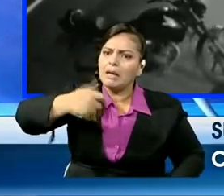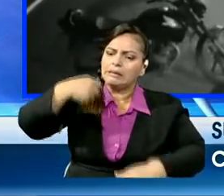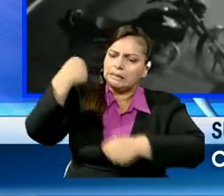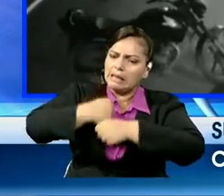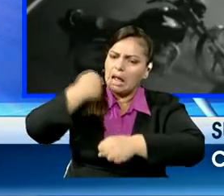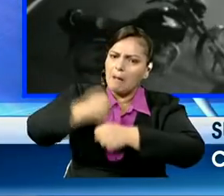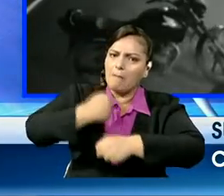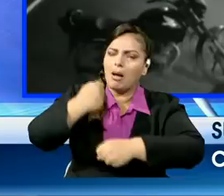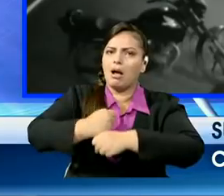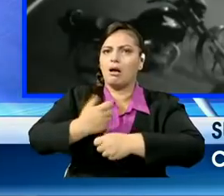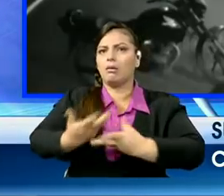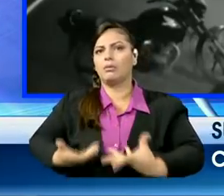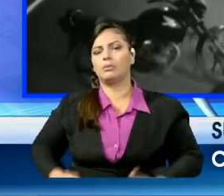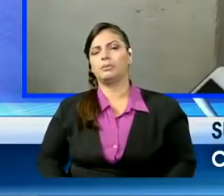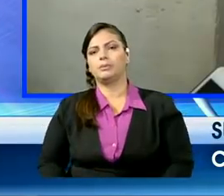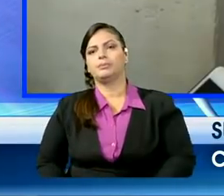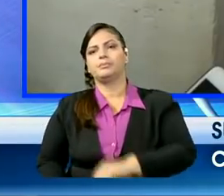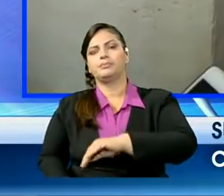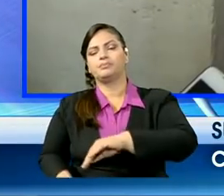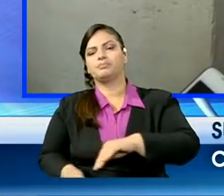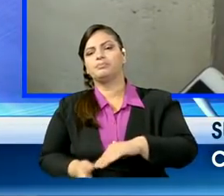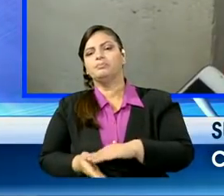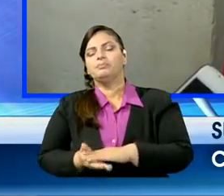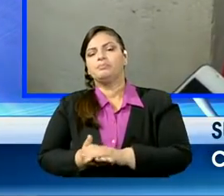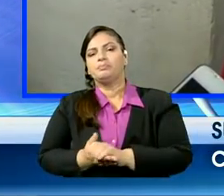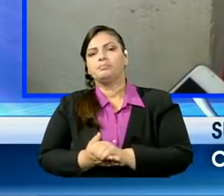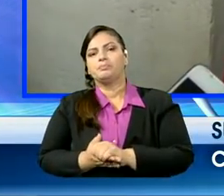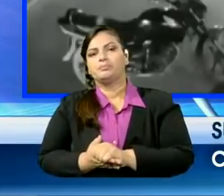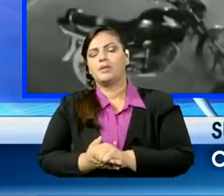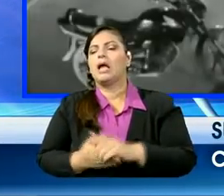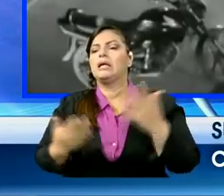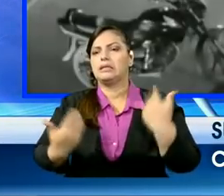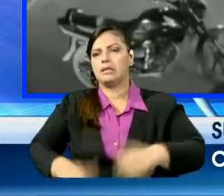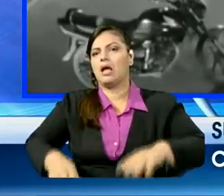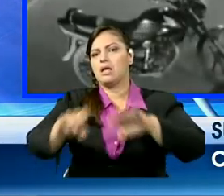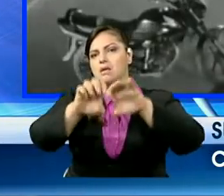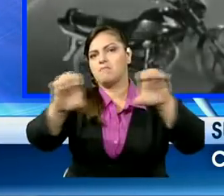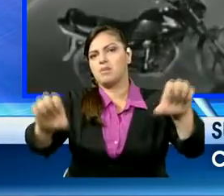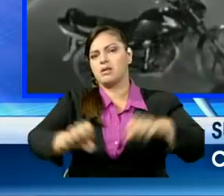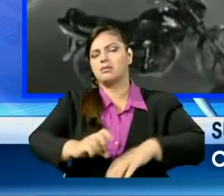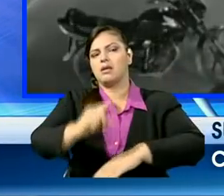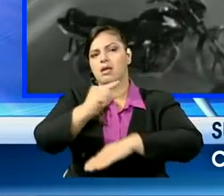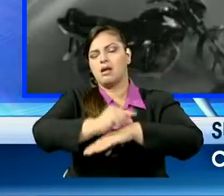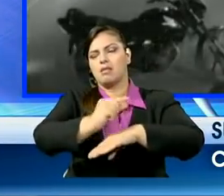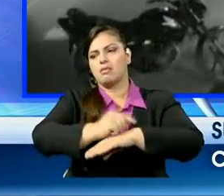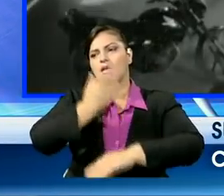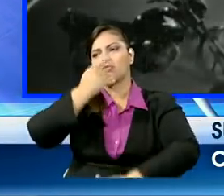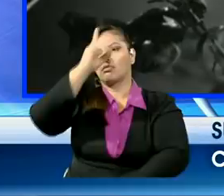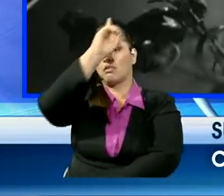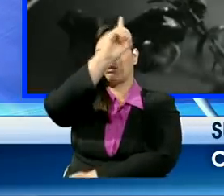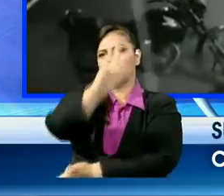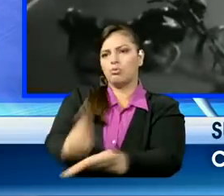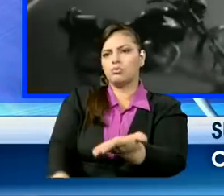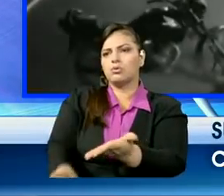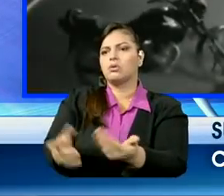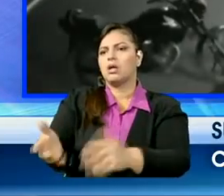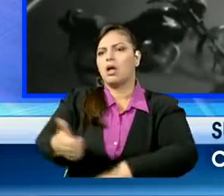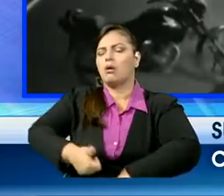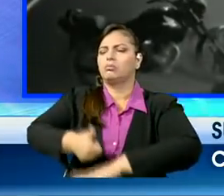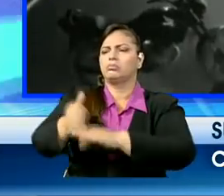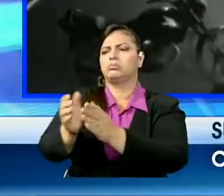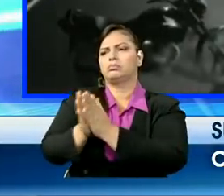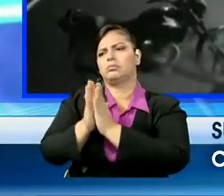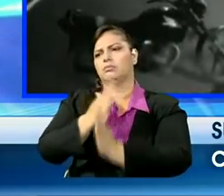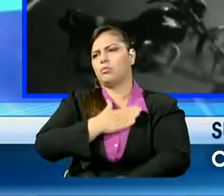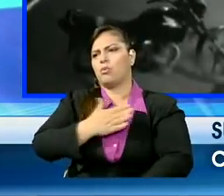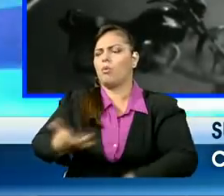denuncia, como lo decía la nota periodística, ha sido ya puesta ante las autoridades, como debe de ser, para que se judicialice el hecho,